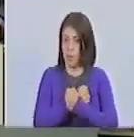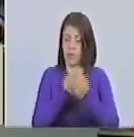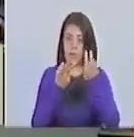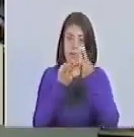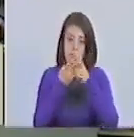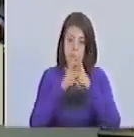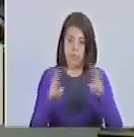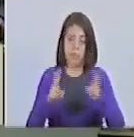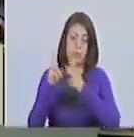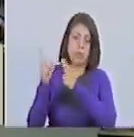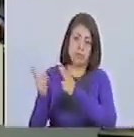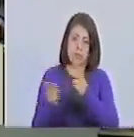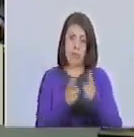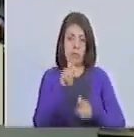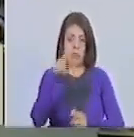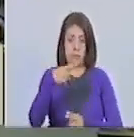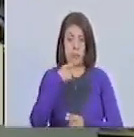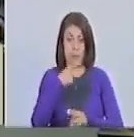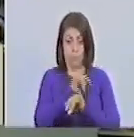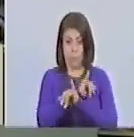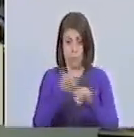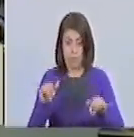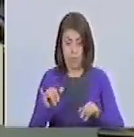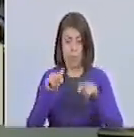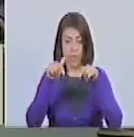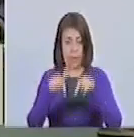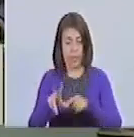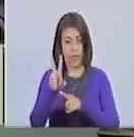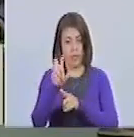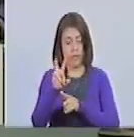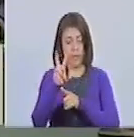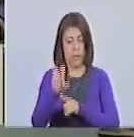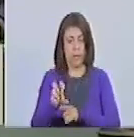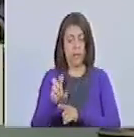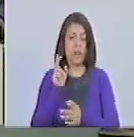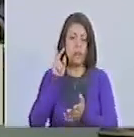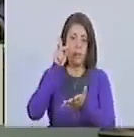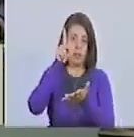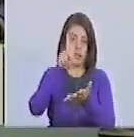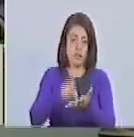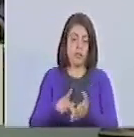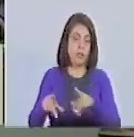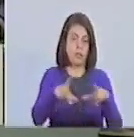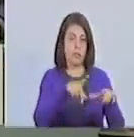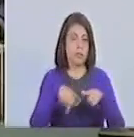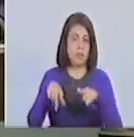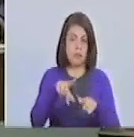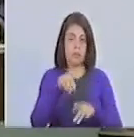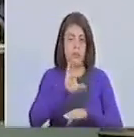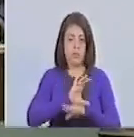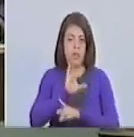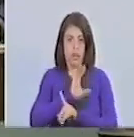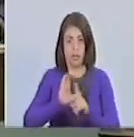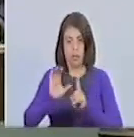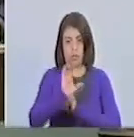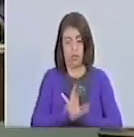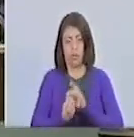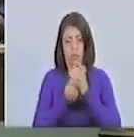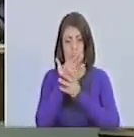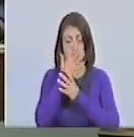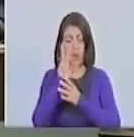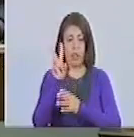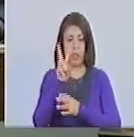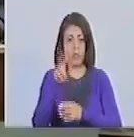paz. Invitarles también, y para culminar, que este viernes estaremos allí en las instalaciones del Centro Cultural Flor